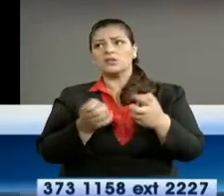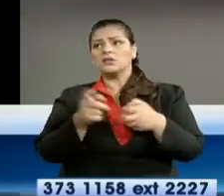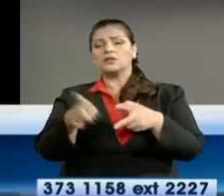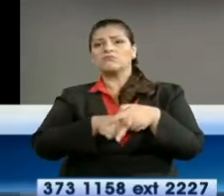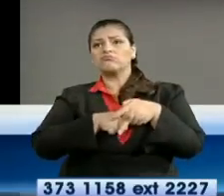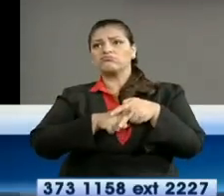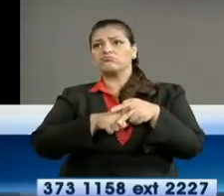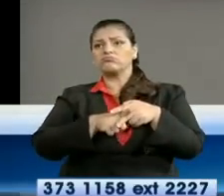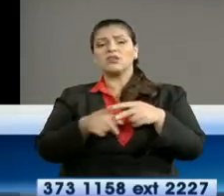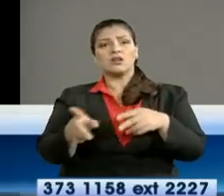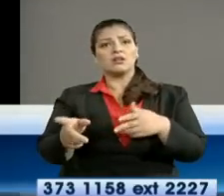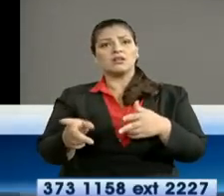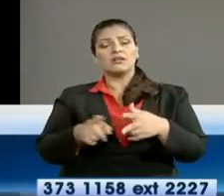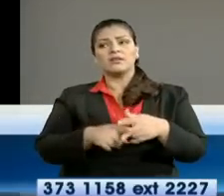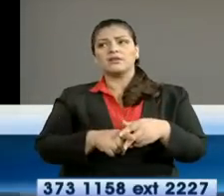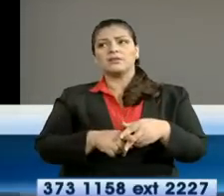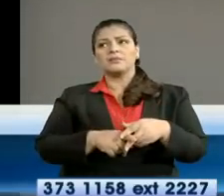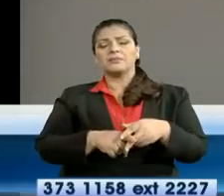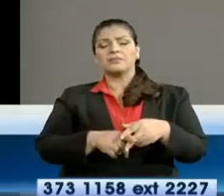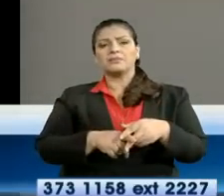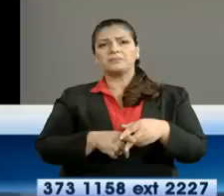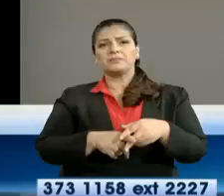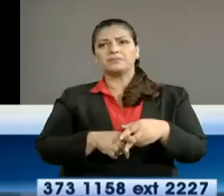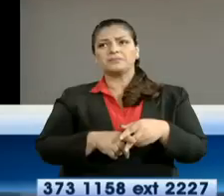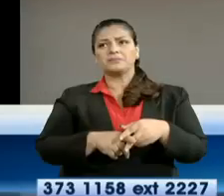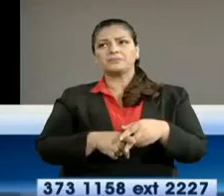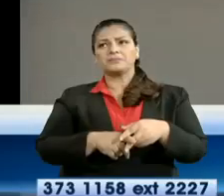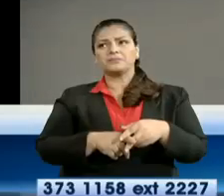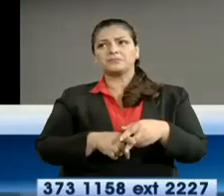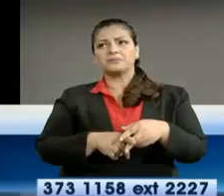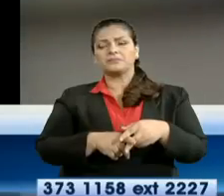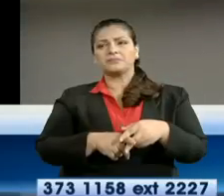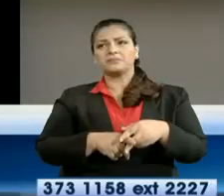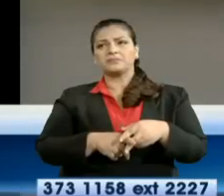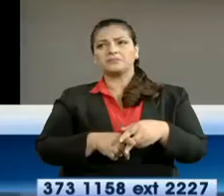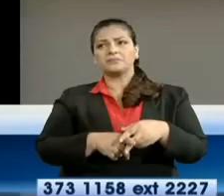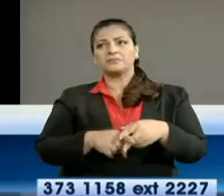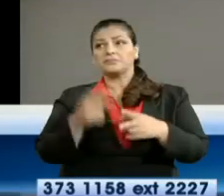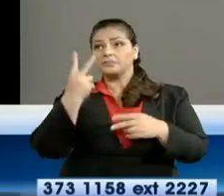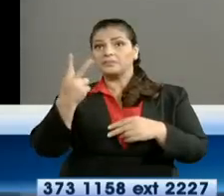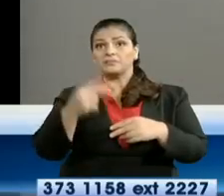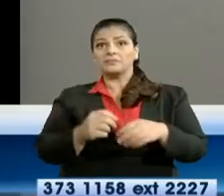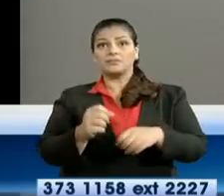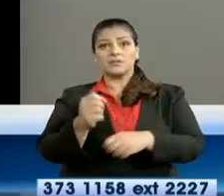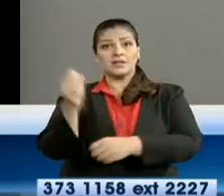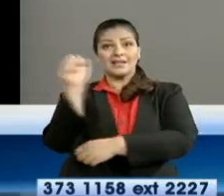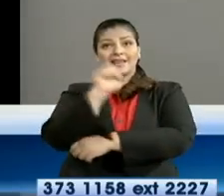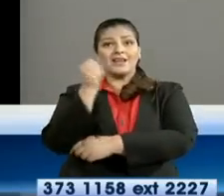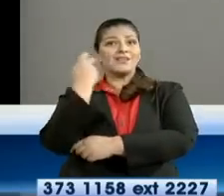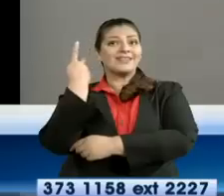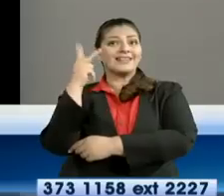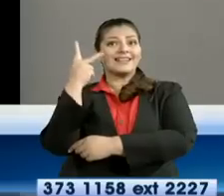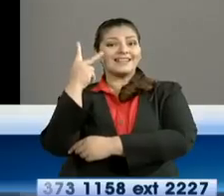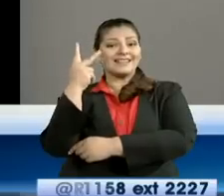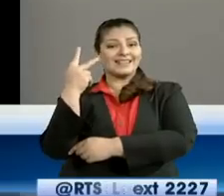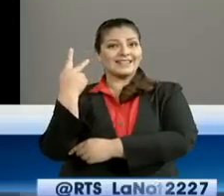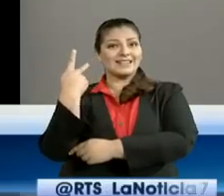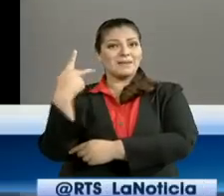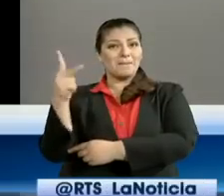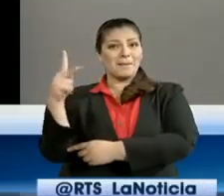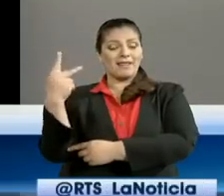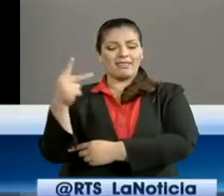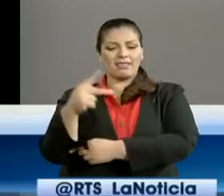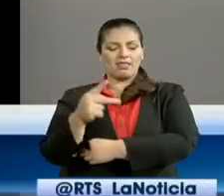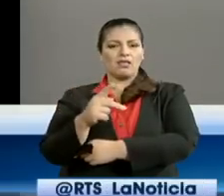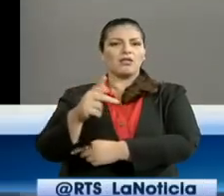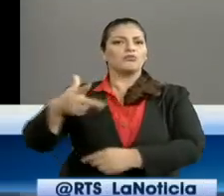blanco como se le por cruzó. Por supuesto, mira. Claro ahí está el auto que blanco. Sí. Así es. Se lo ve en sombra. O gris, es, bueno, gris, claro. Blanco, lo que sea, pero otro auto se le